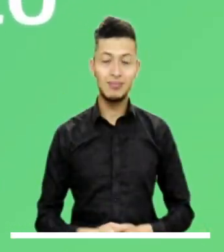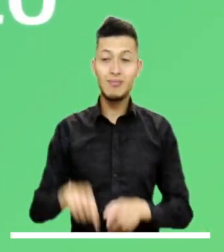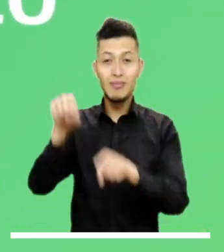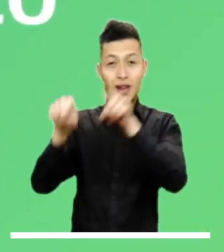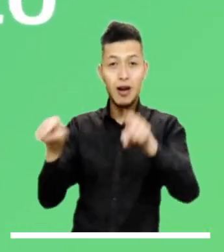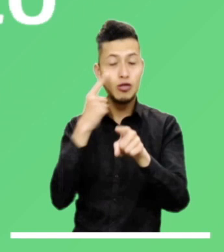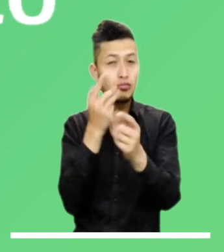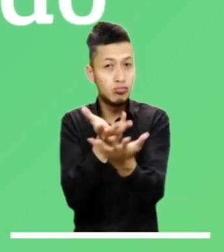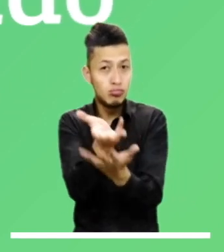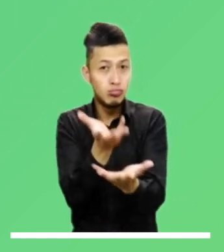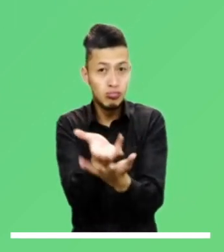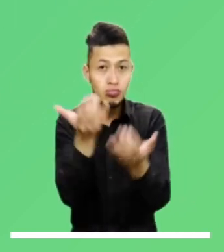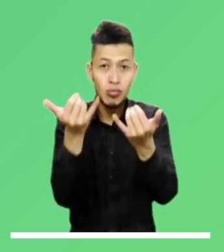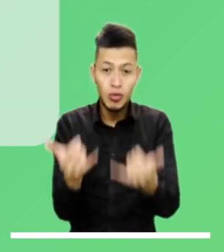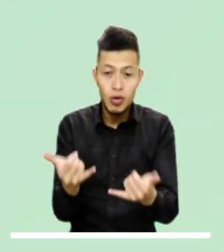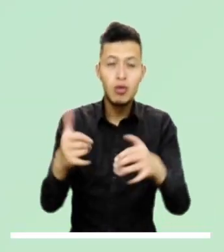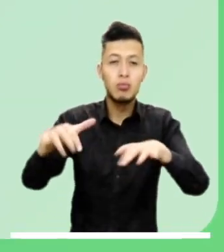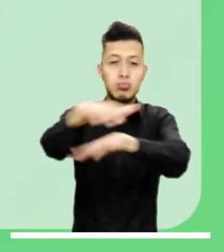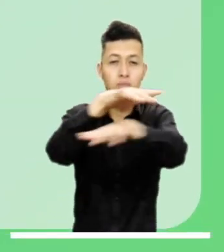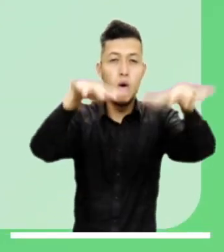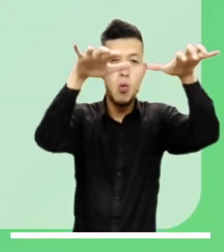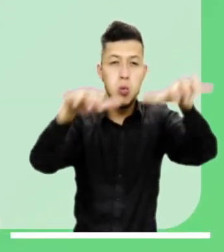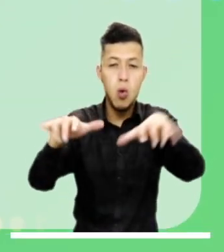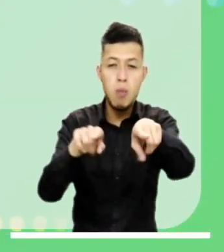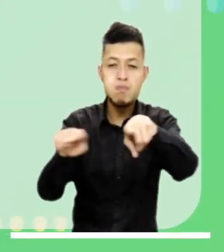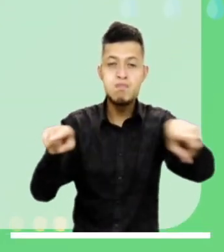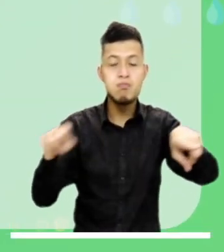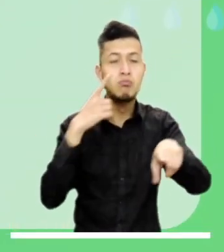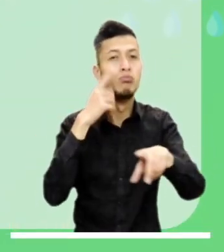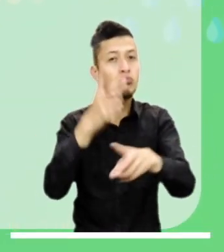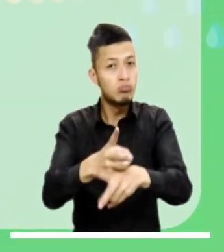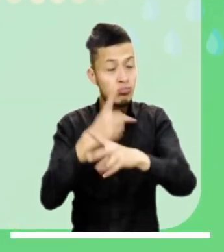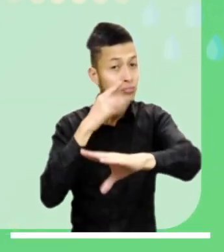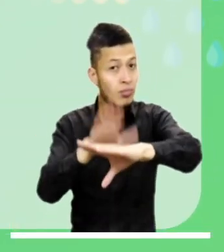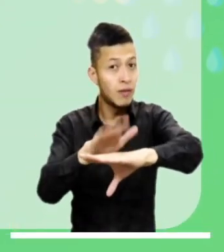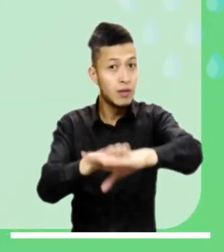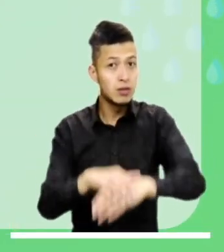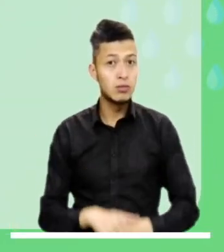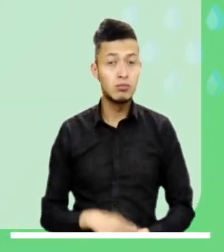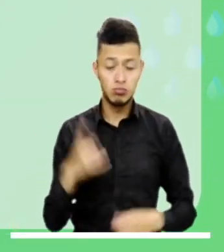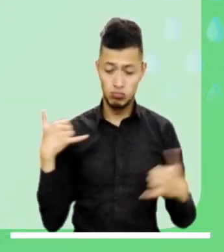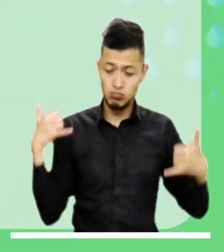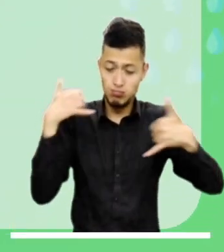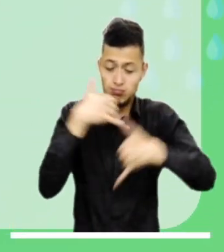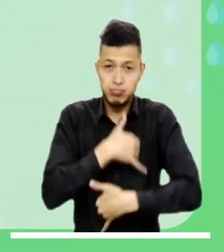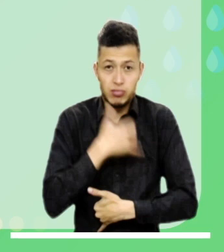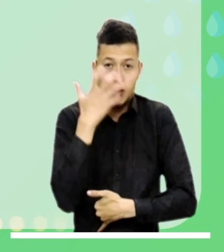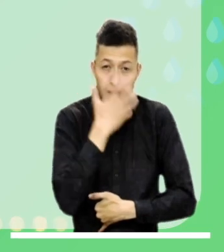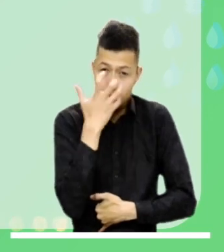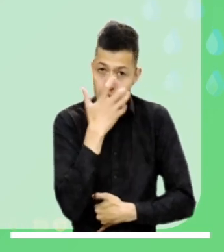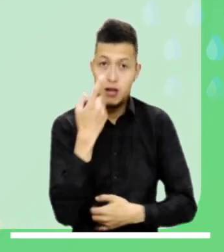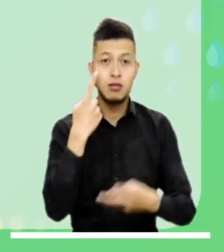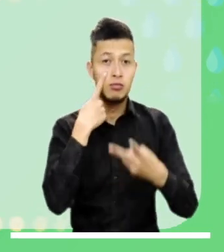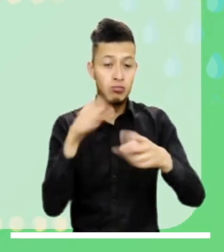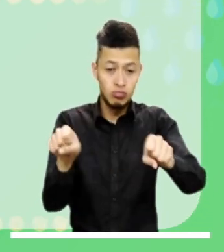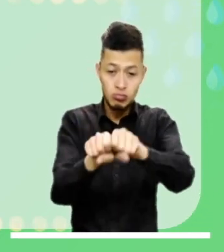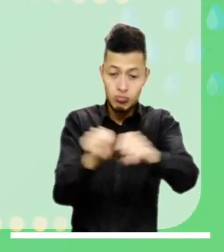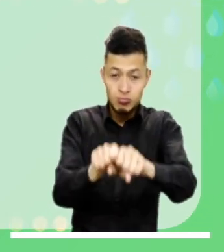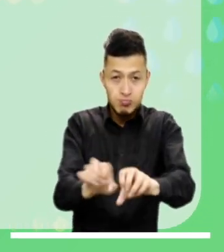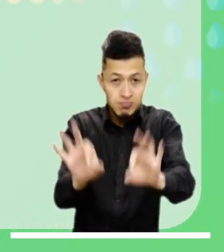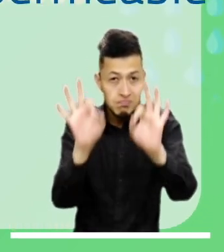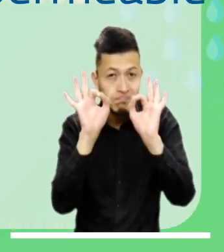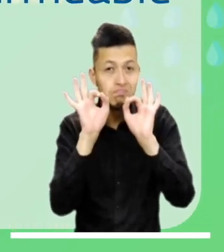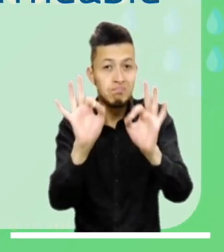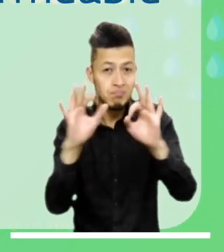Estas son algunas recomendaciones para tener en cuenta durante esta temporada de lluvias. Procure estar bien abrigado.